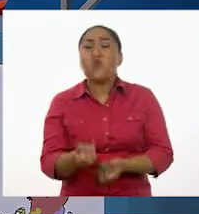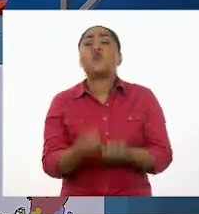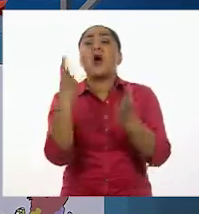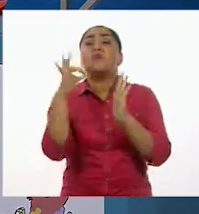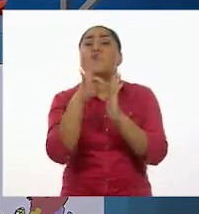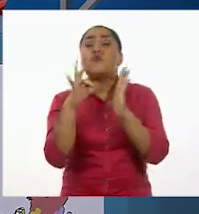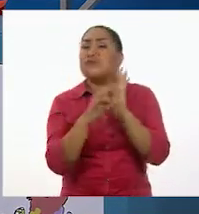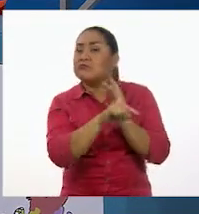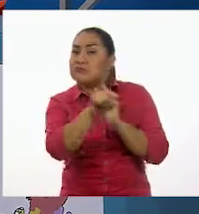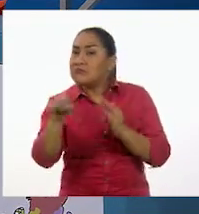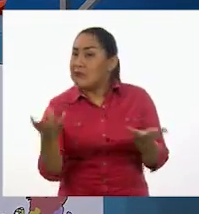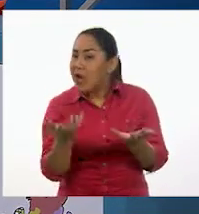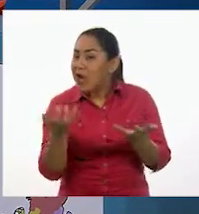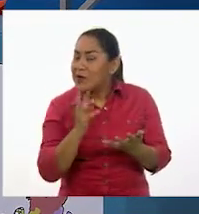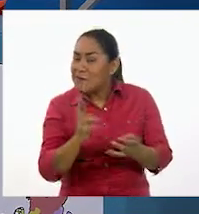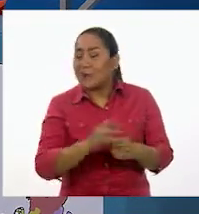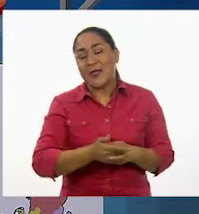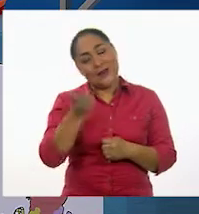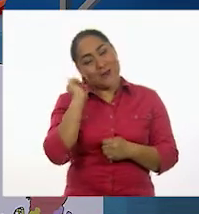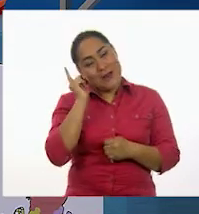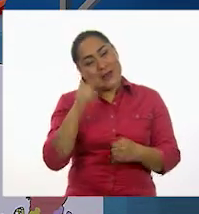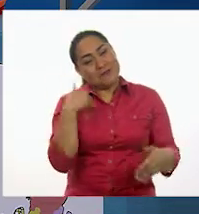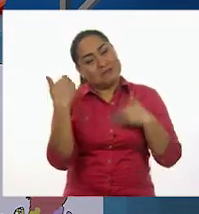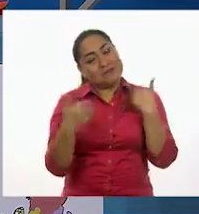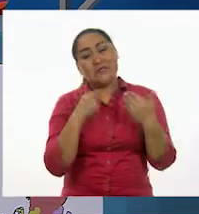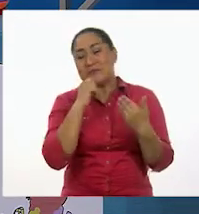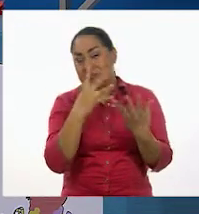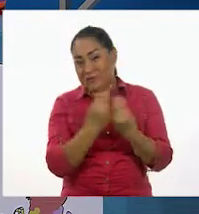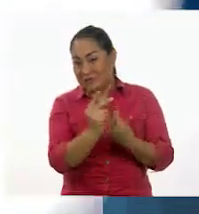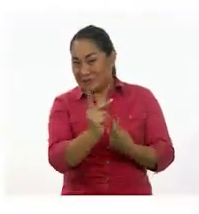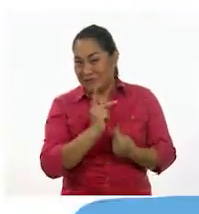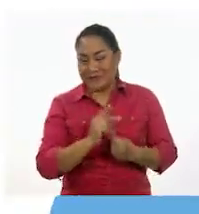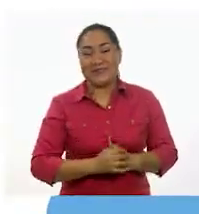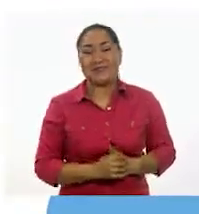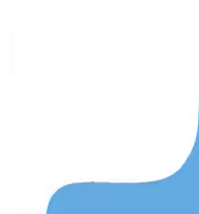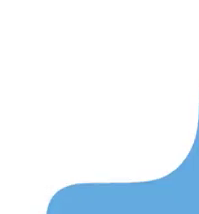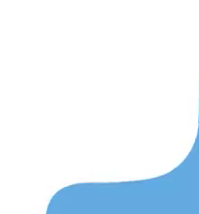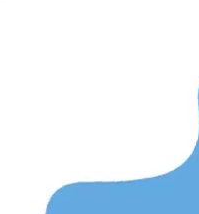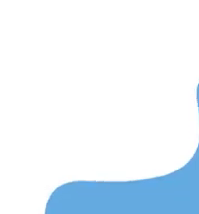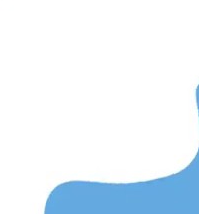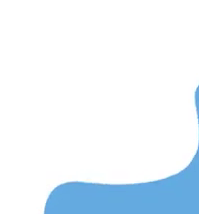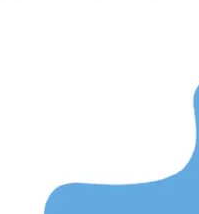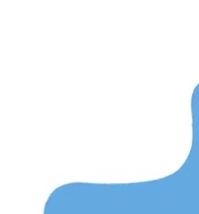pudieron juntar? Esperamos que hayan disfrutado mucho con nosotros.